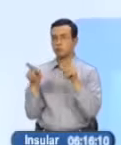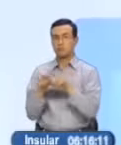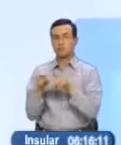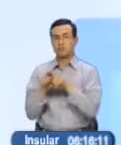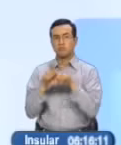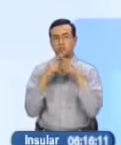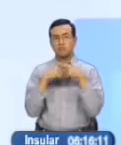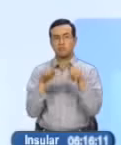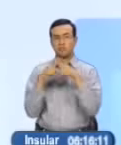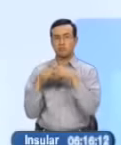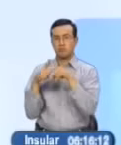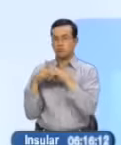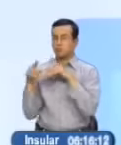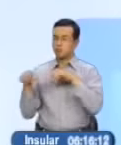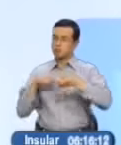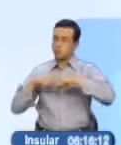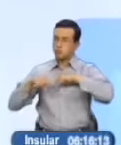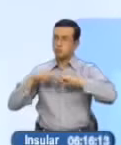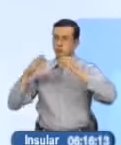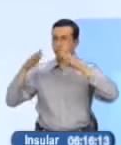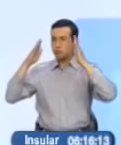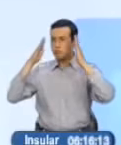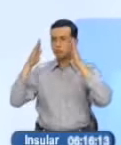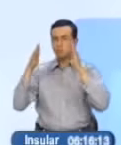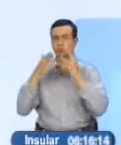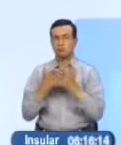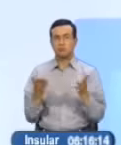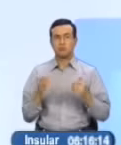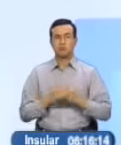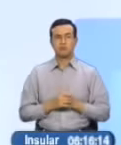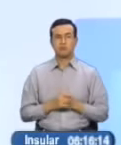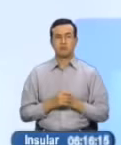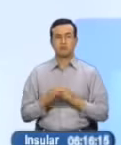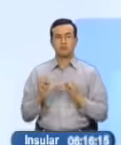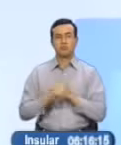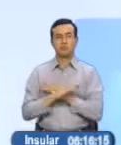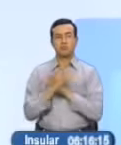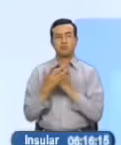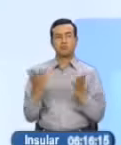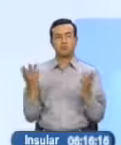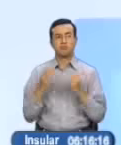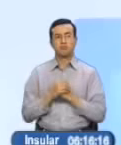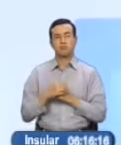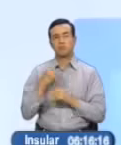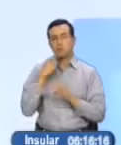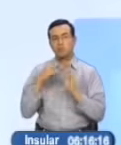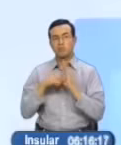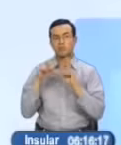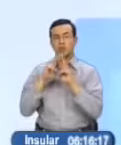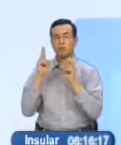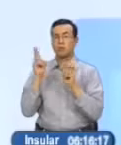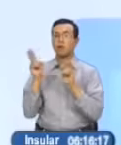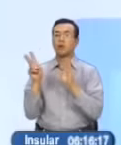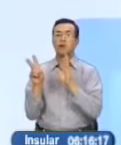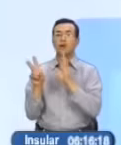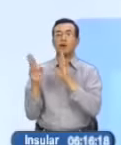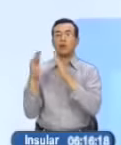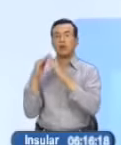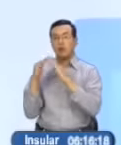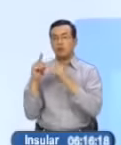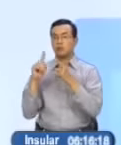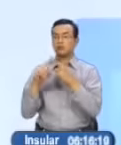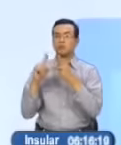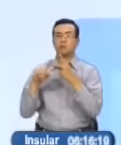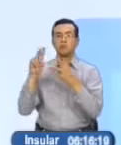los diferentes mecanismos que hemos hablado en esta mañana, en el caso de vivienda y en el